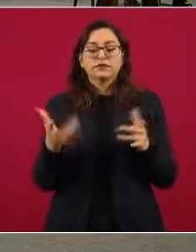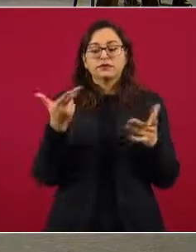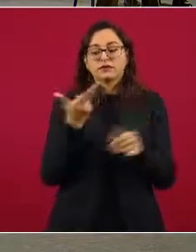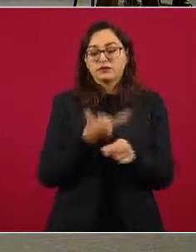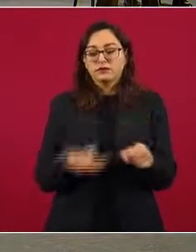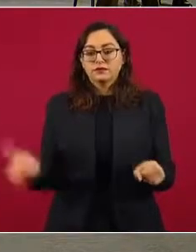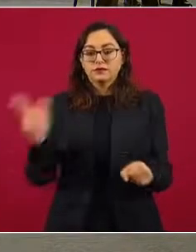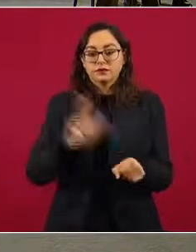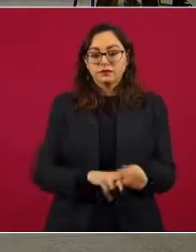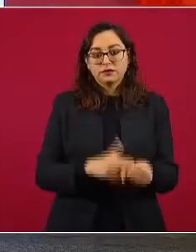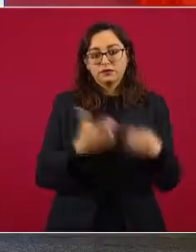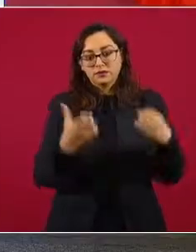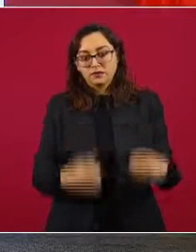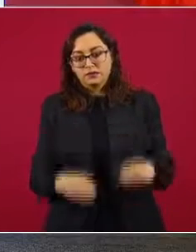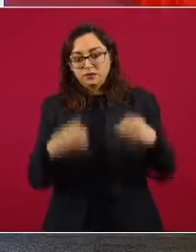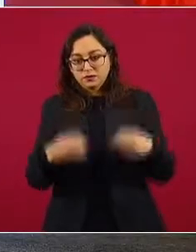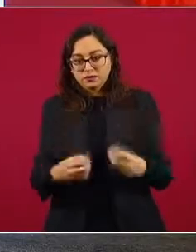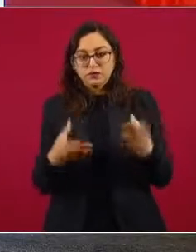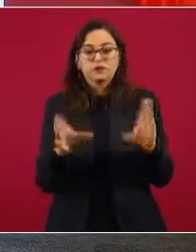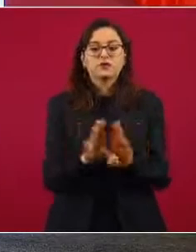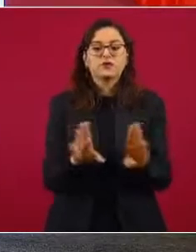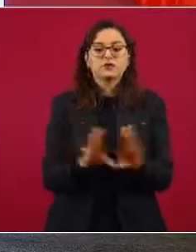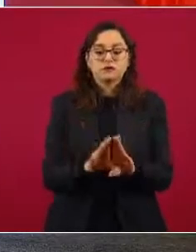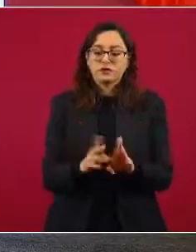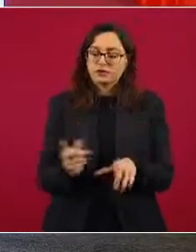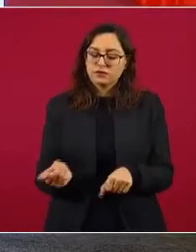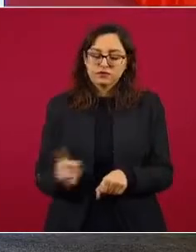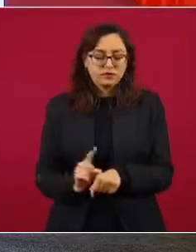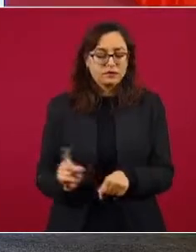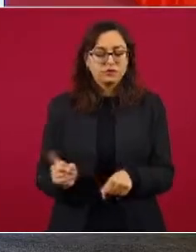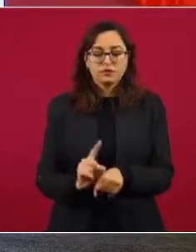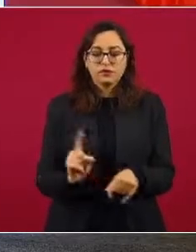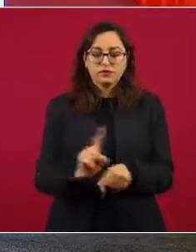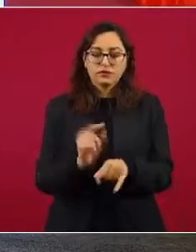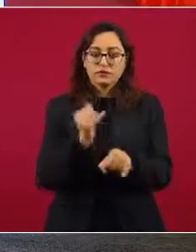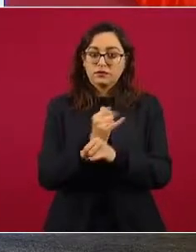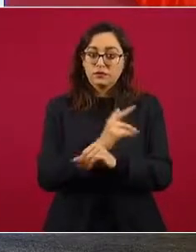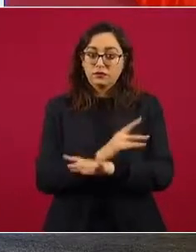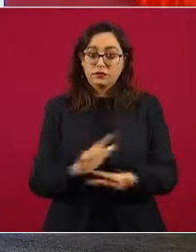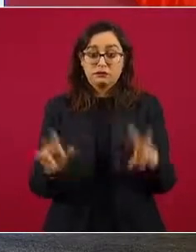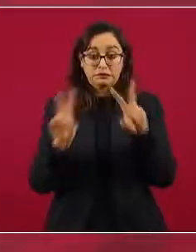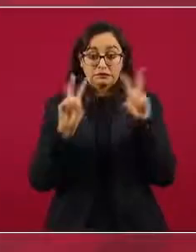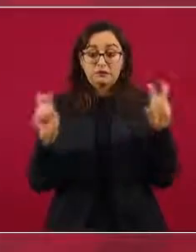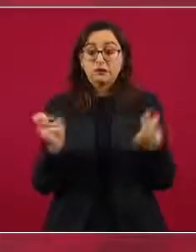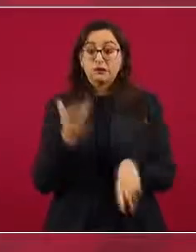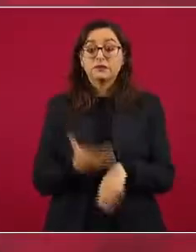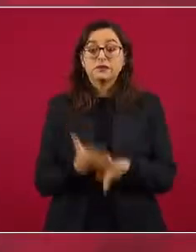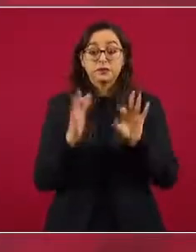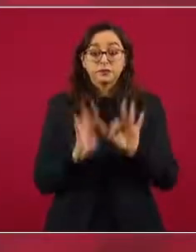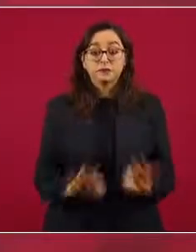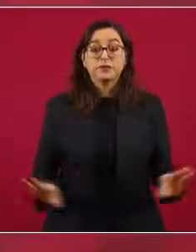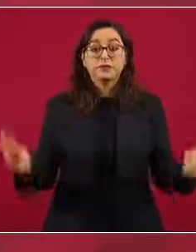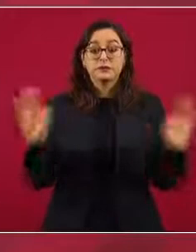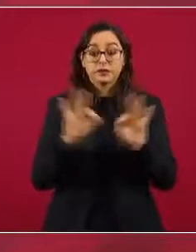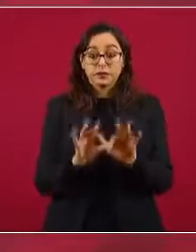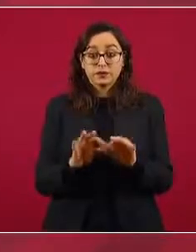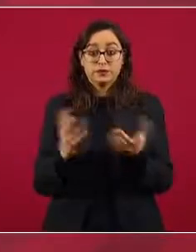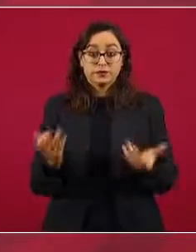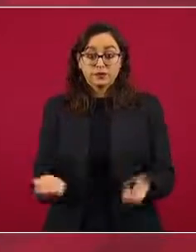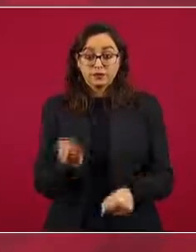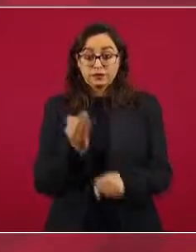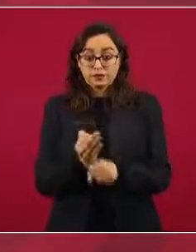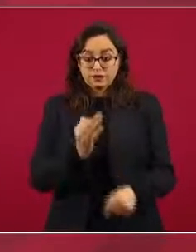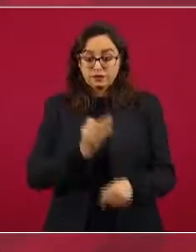es un asunto que, como comentamos casi todos los días, es de extremada importancia. En la medida en que esta epidemia